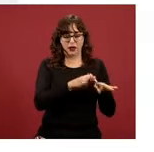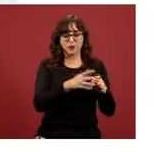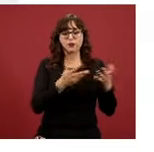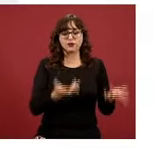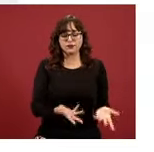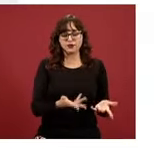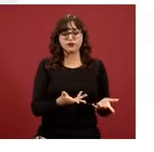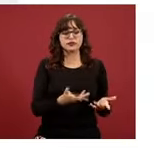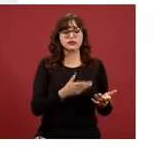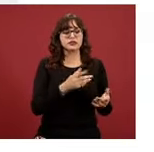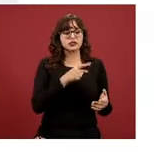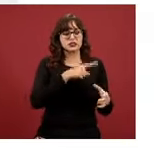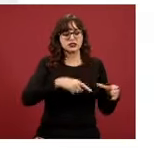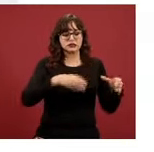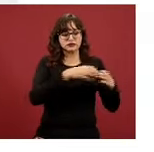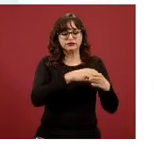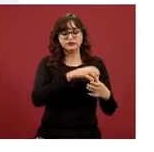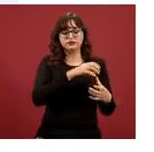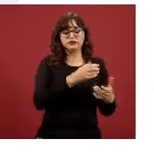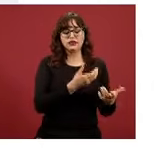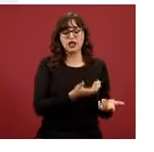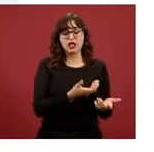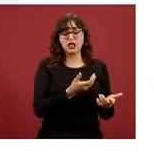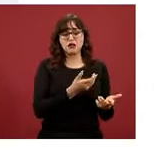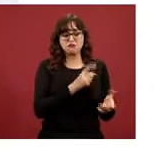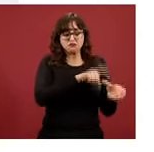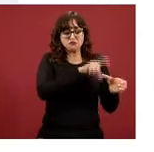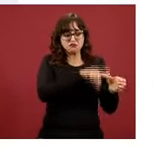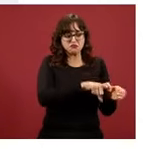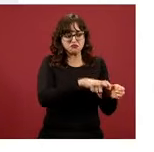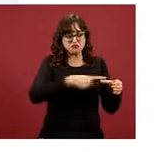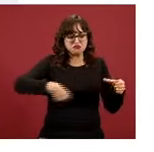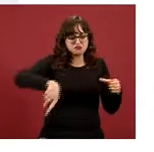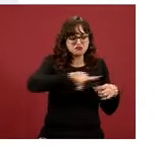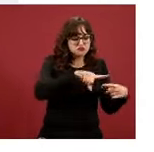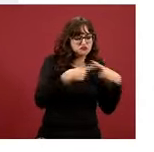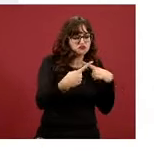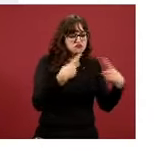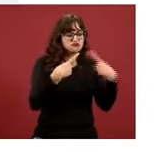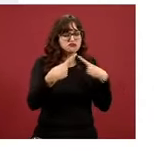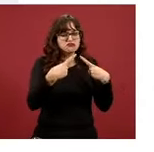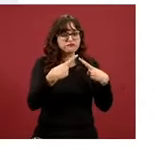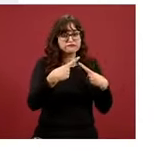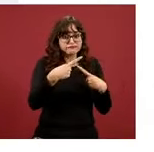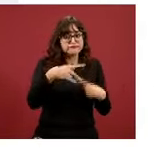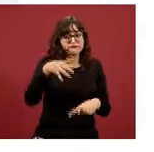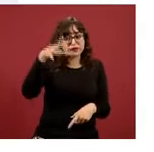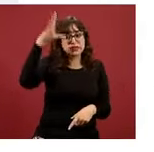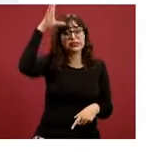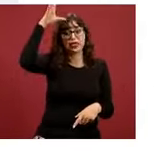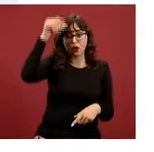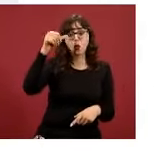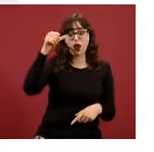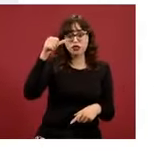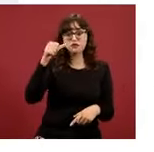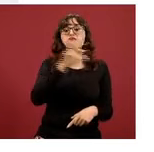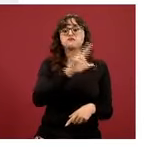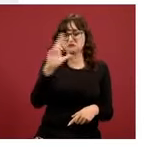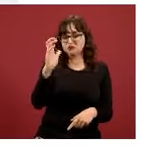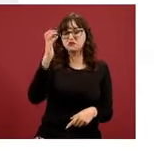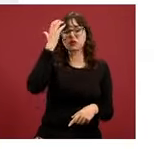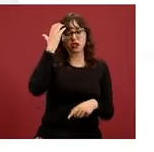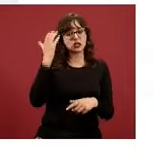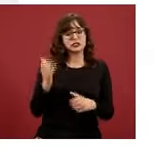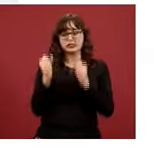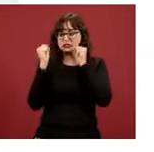seguridad social como la mejor forma, la seguridad social obligatoria como la